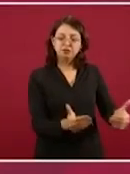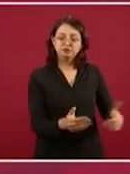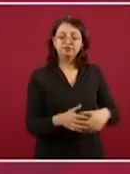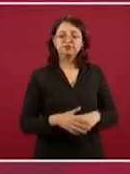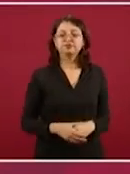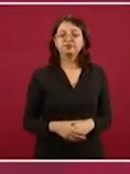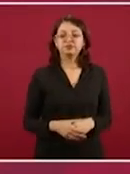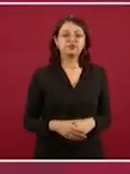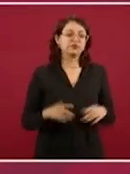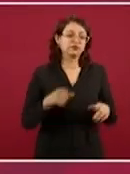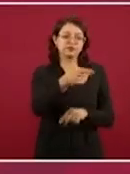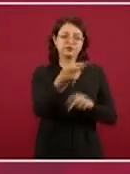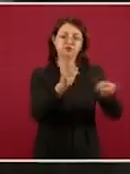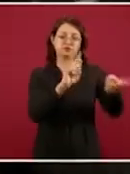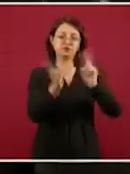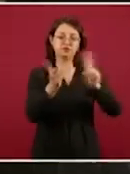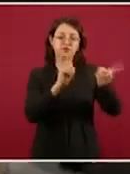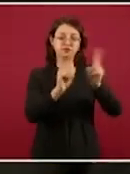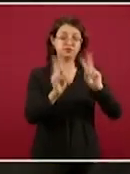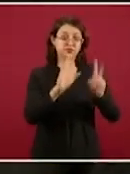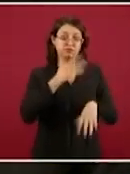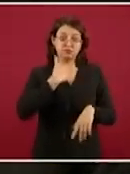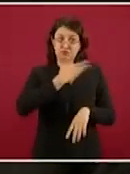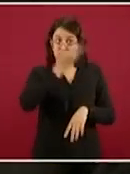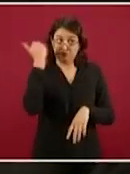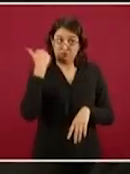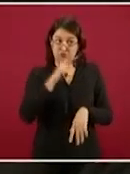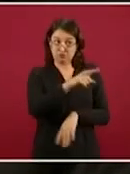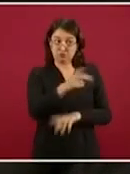y sacan las cajas. ¿Cómo las sacaron? No sé.